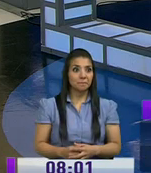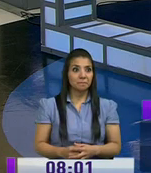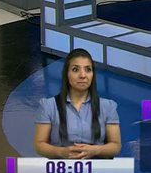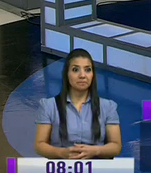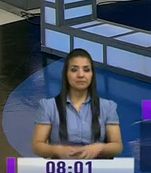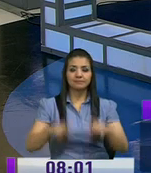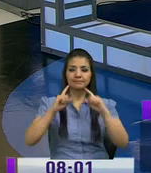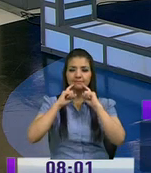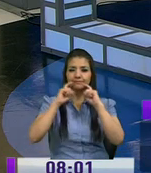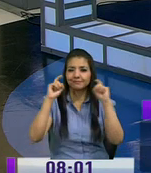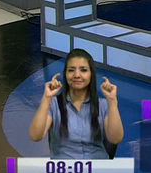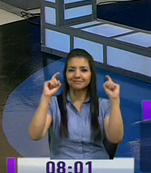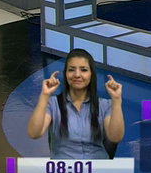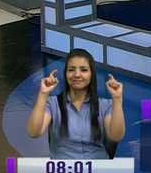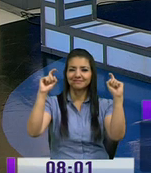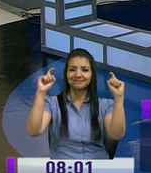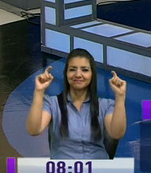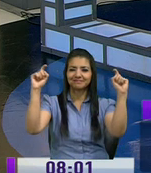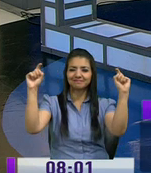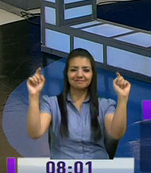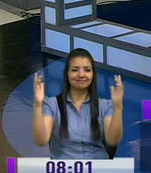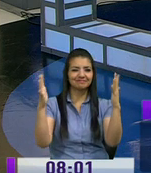¡que